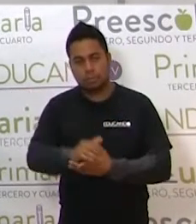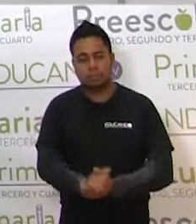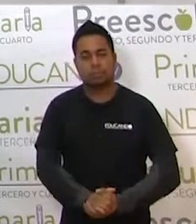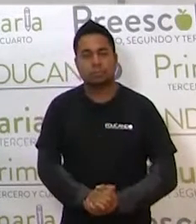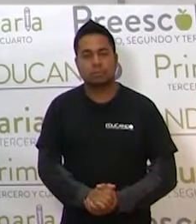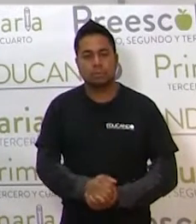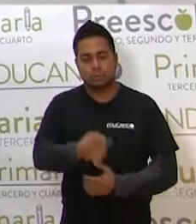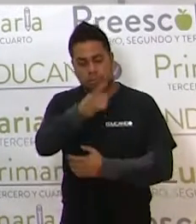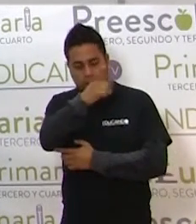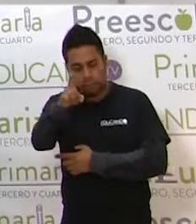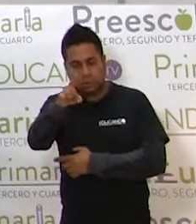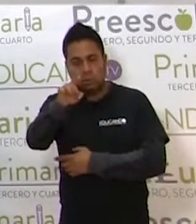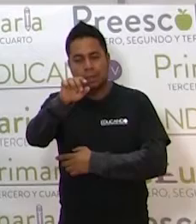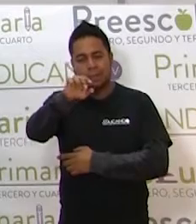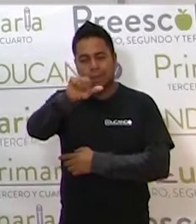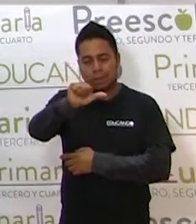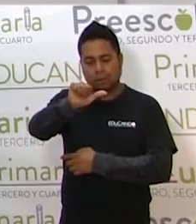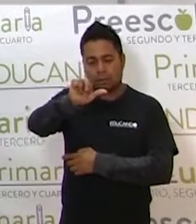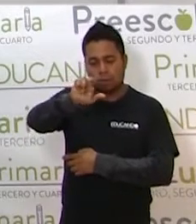menor